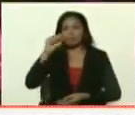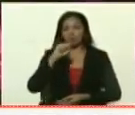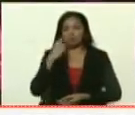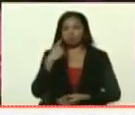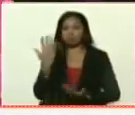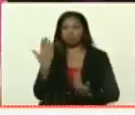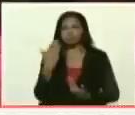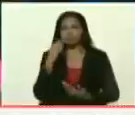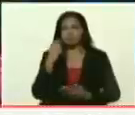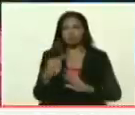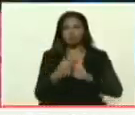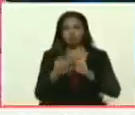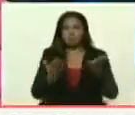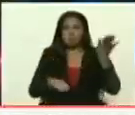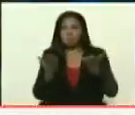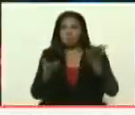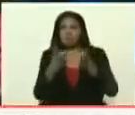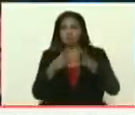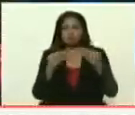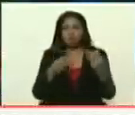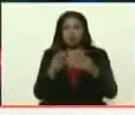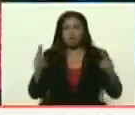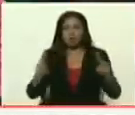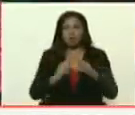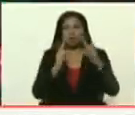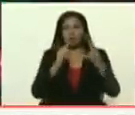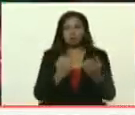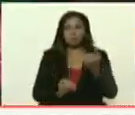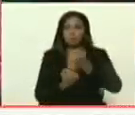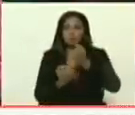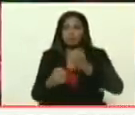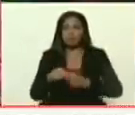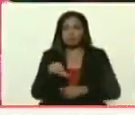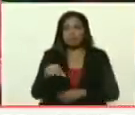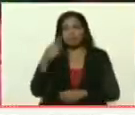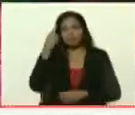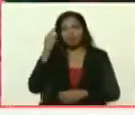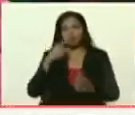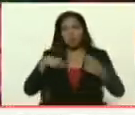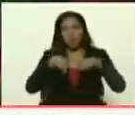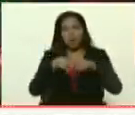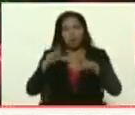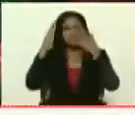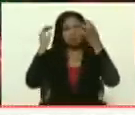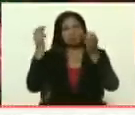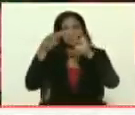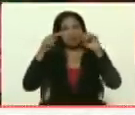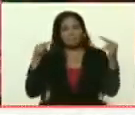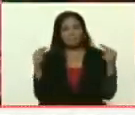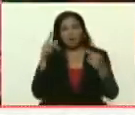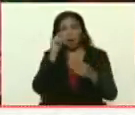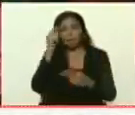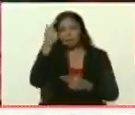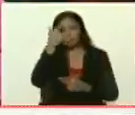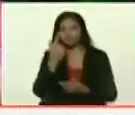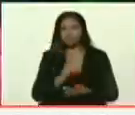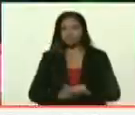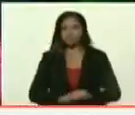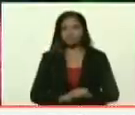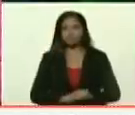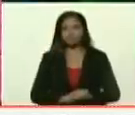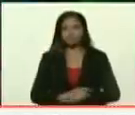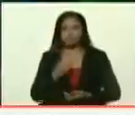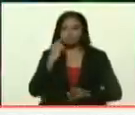Maduro Moros, dando este balance sobre lo que ha sido este encuentro que ha sostenido el día de hoy con este embajador de la paz, Srisid Ravid Changar.